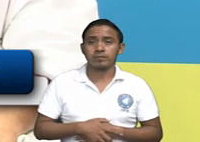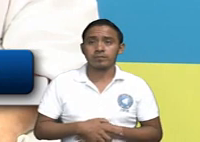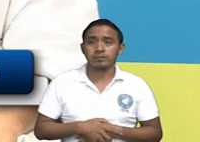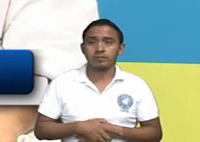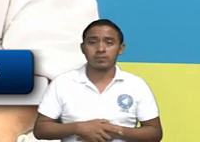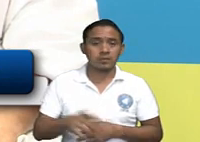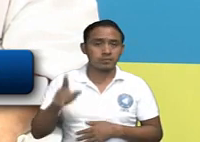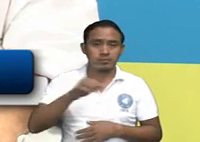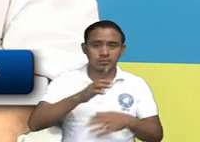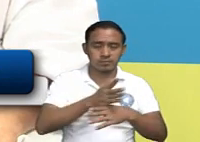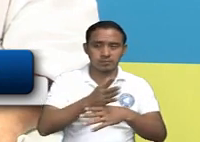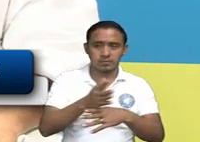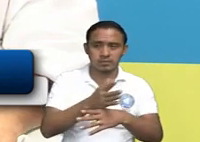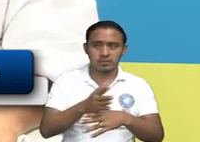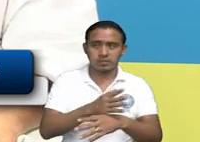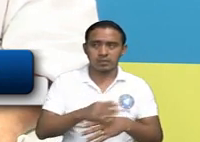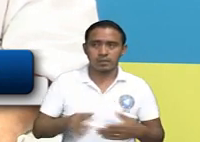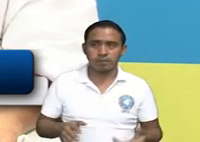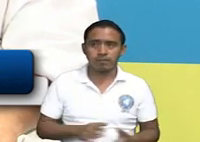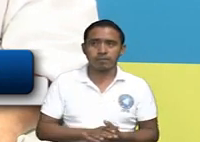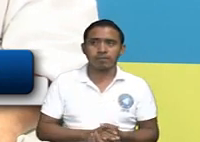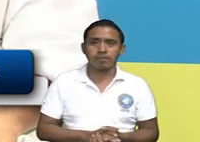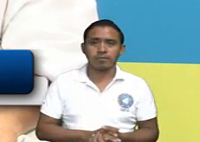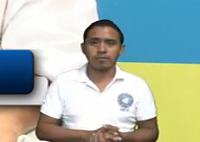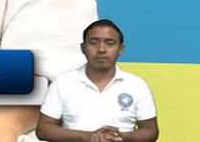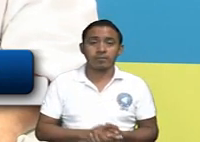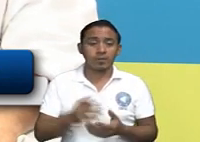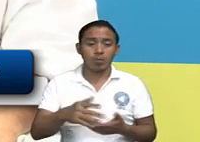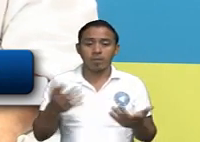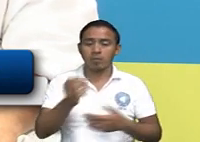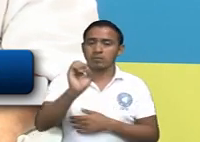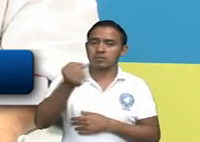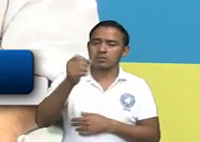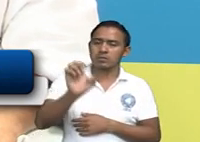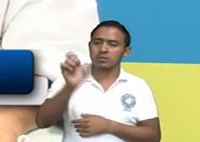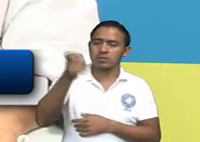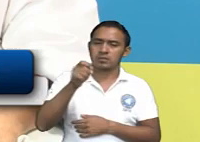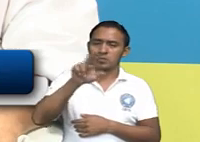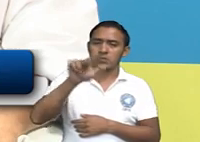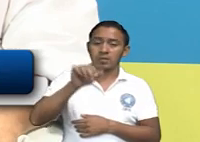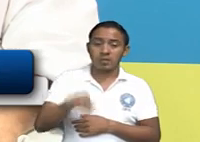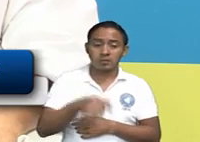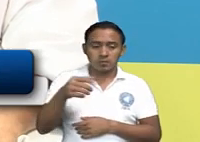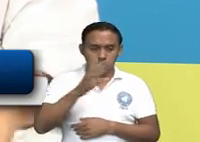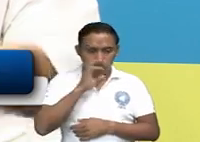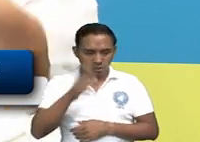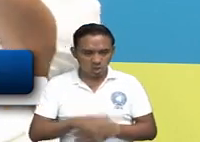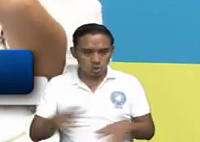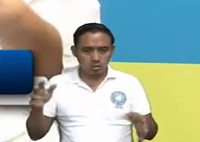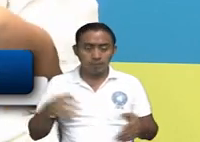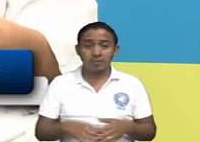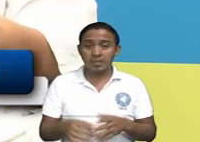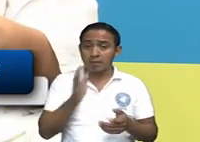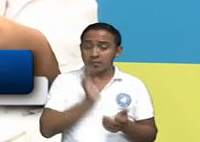la sexualidad a que es algo sucio o cochino. O tratar al niño cuando se está tocando. Un niño